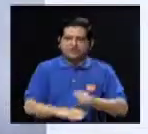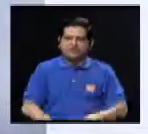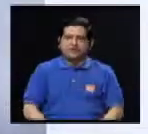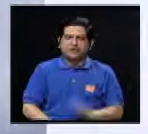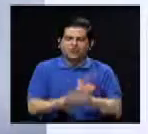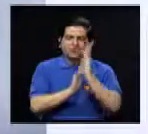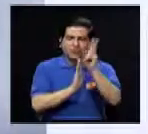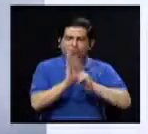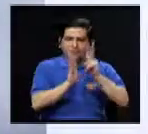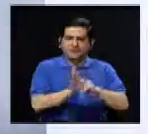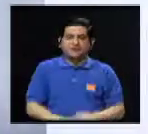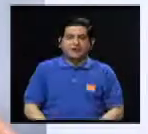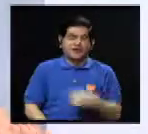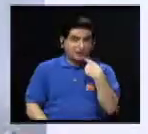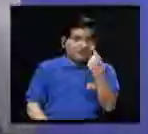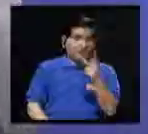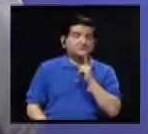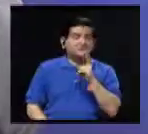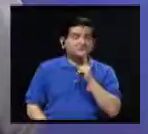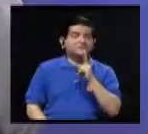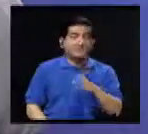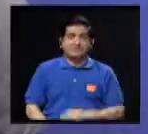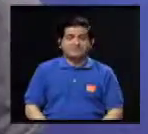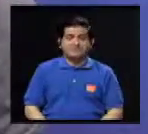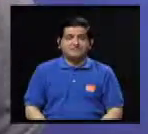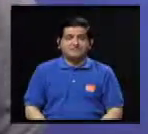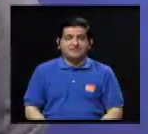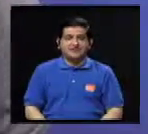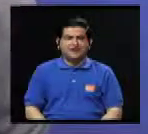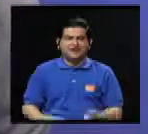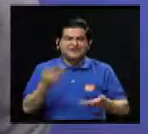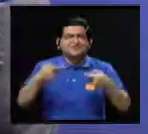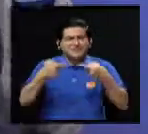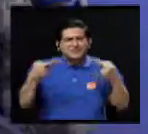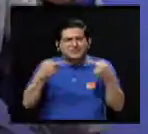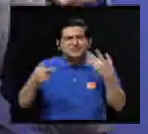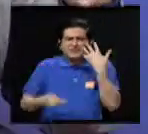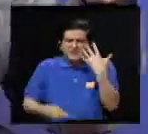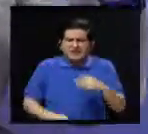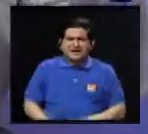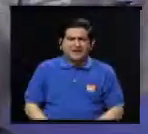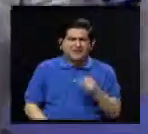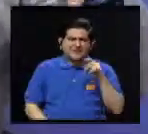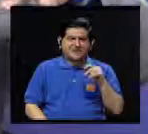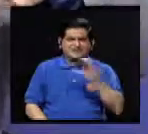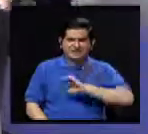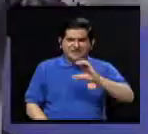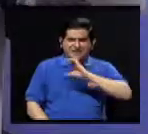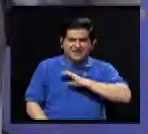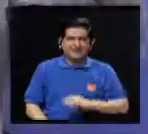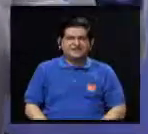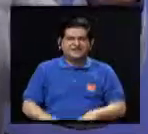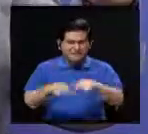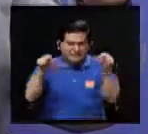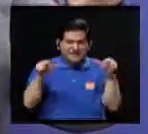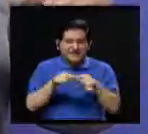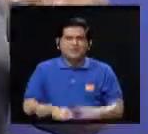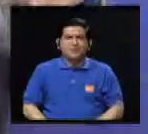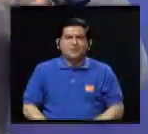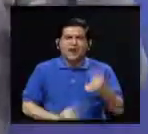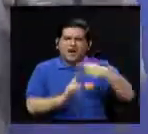de estos documentales. Eso que apuntas es cierto, es como contradictorio en esa naturaleza de la zona de